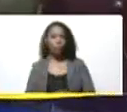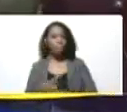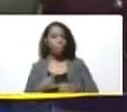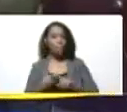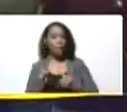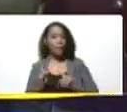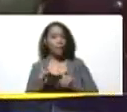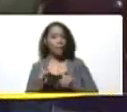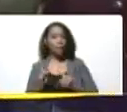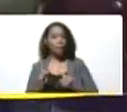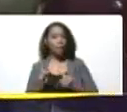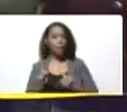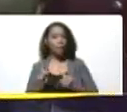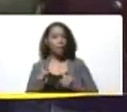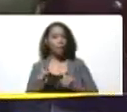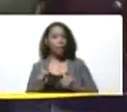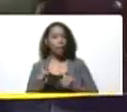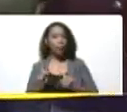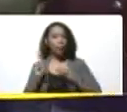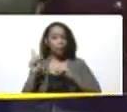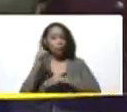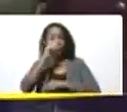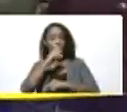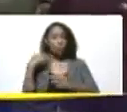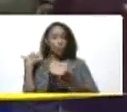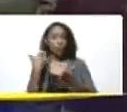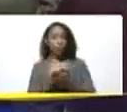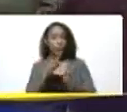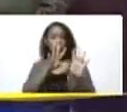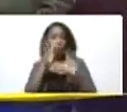partir de esos años 90,